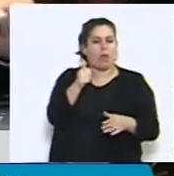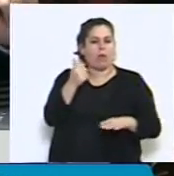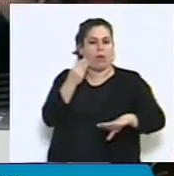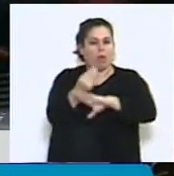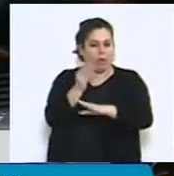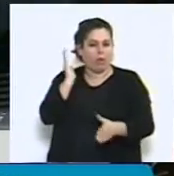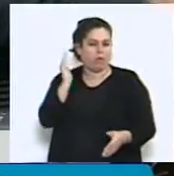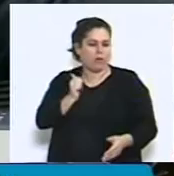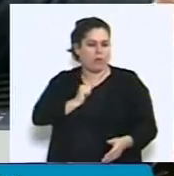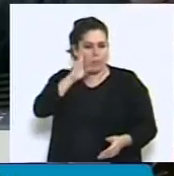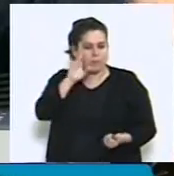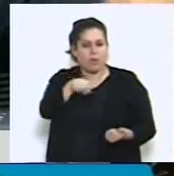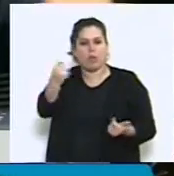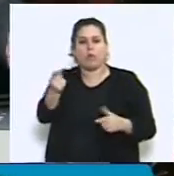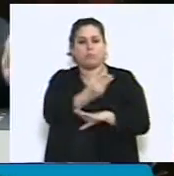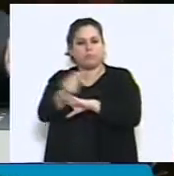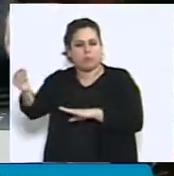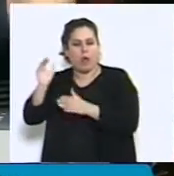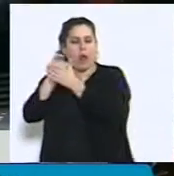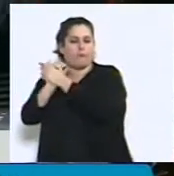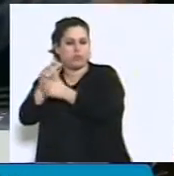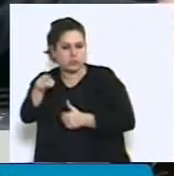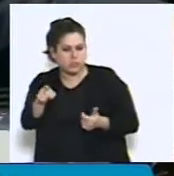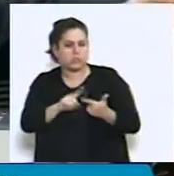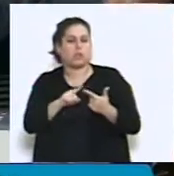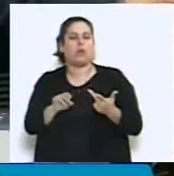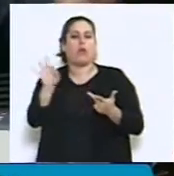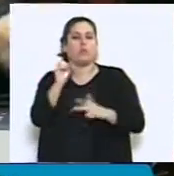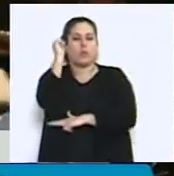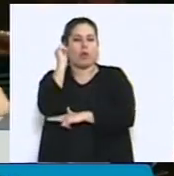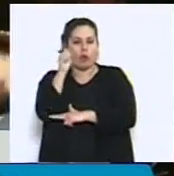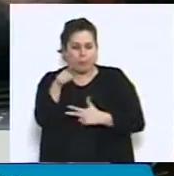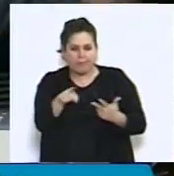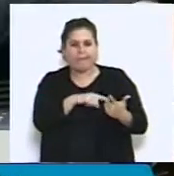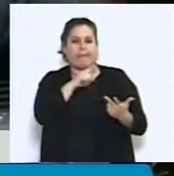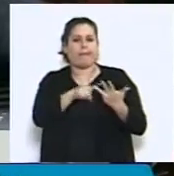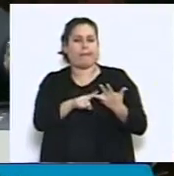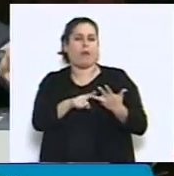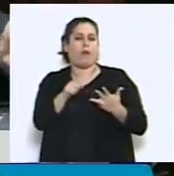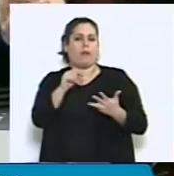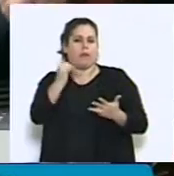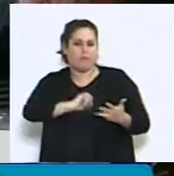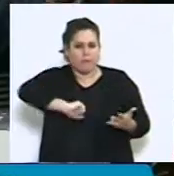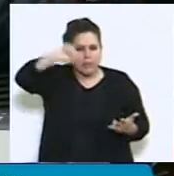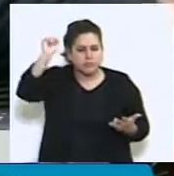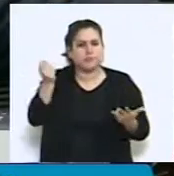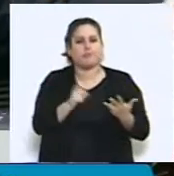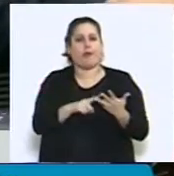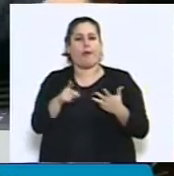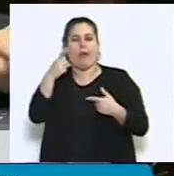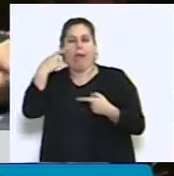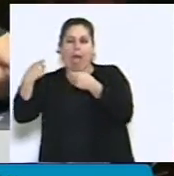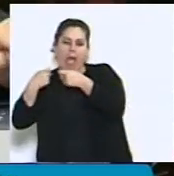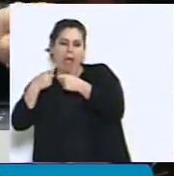a Alfonsín, que hicieron la economía de guerra, que adelantaron la caída del gobierno de Alfonsín con la hiperinflación, que se asociaron con el